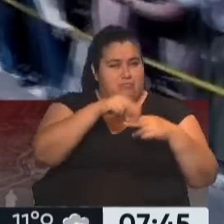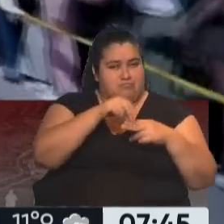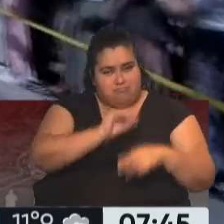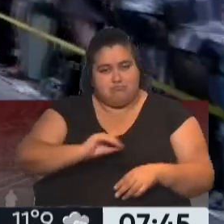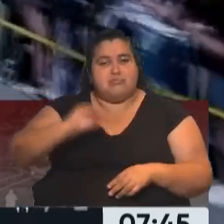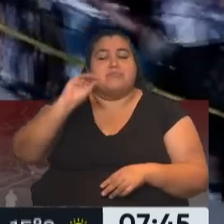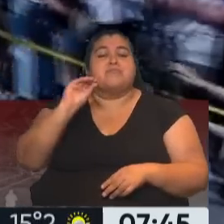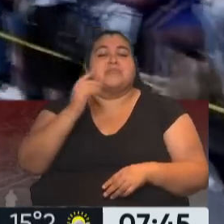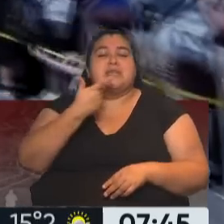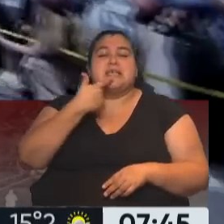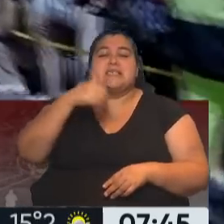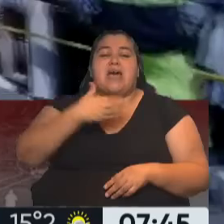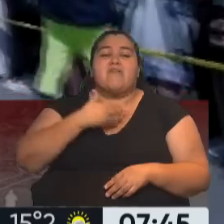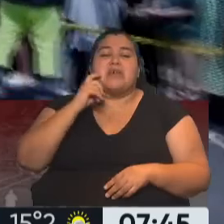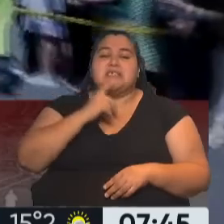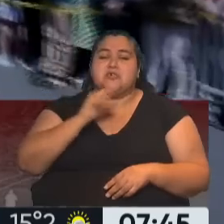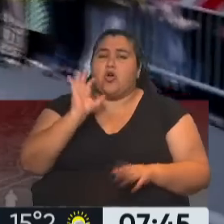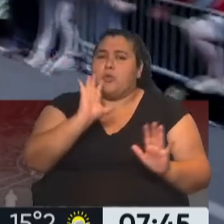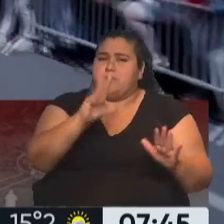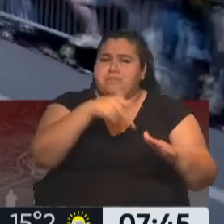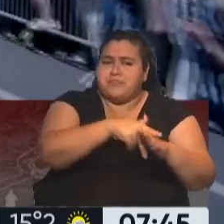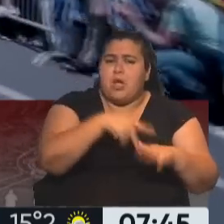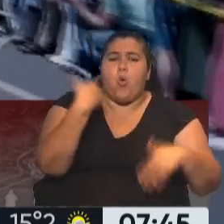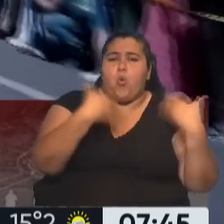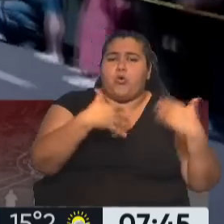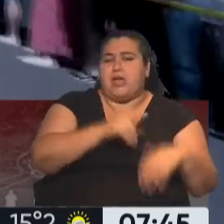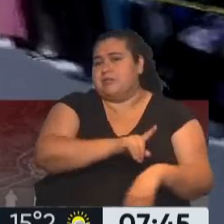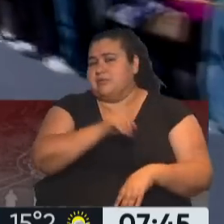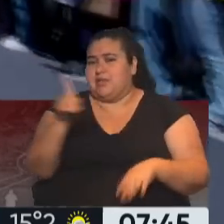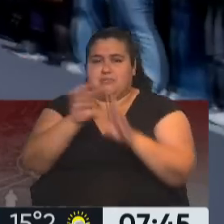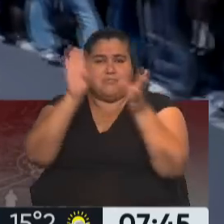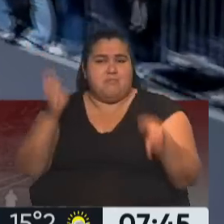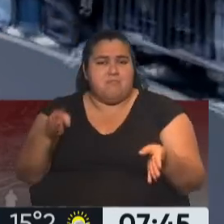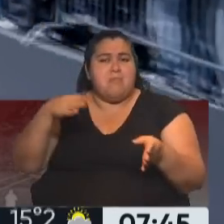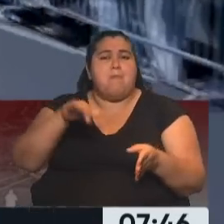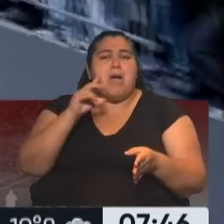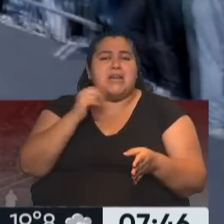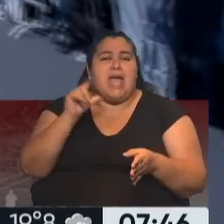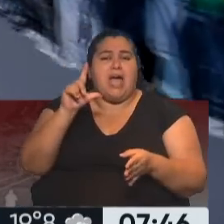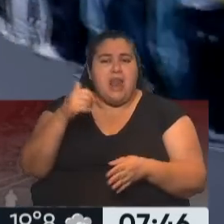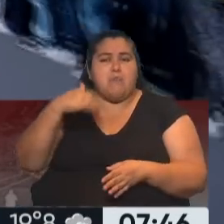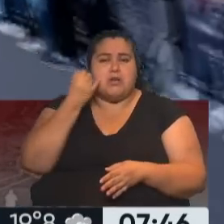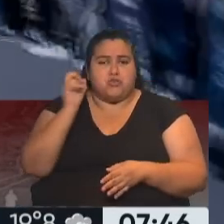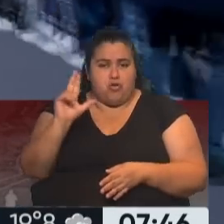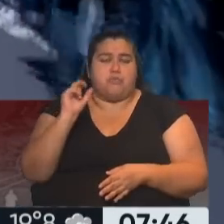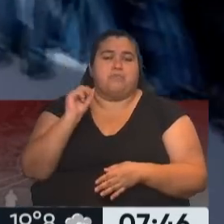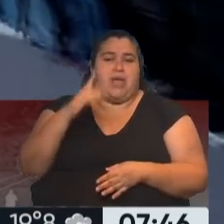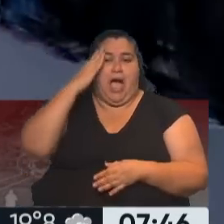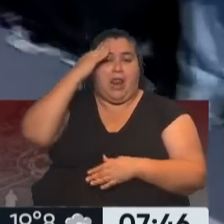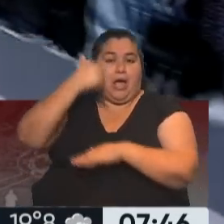Francisco abraza. Sí. No, urgente, nos vamos a Vamos. Santa María la Mayor. Allí Alejandro Puerta, nuestro equipo. A ver, Alejandro.